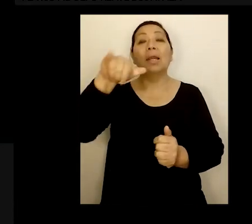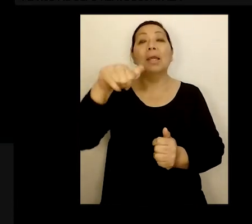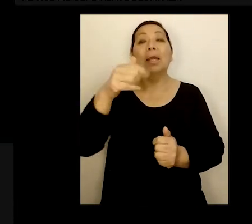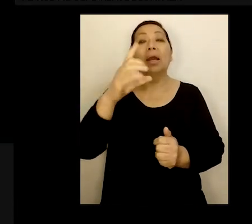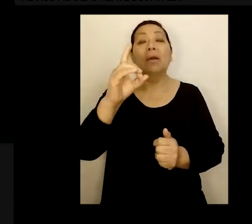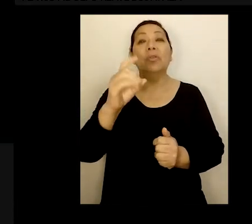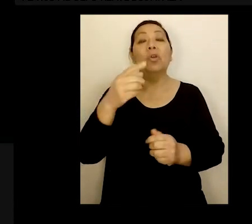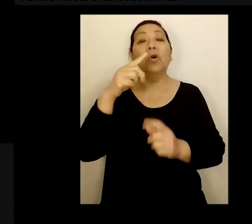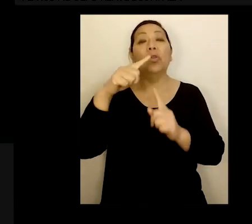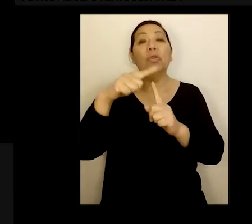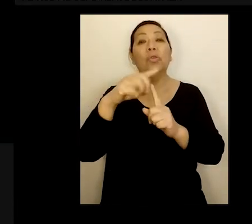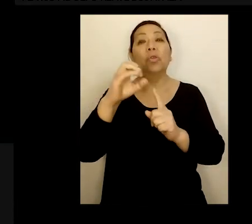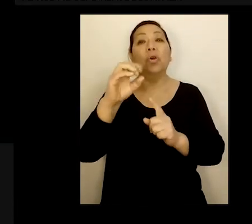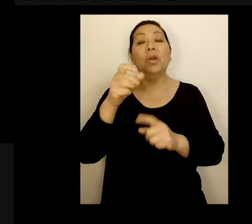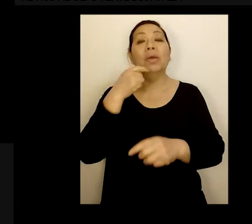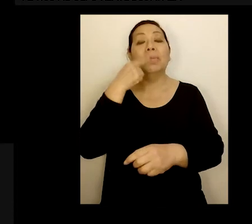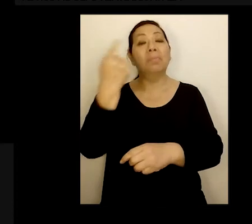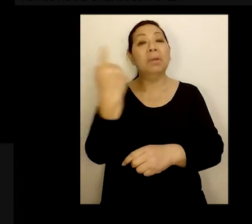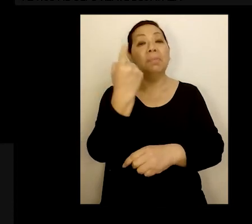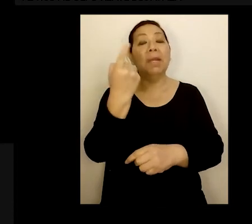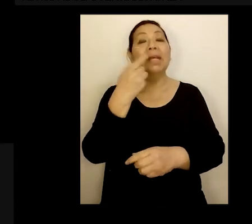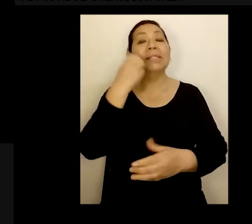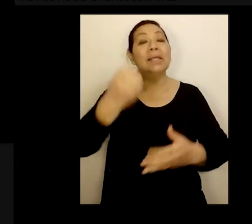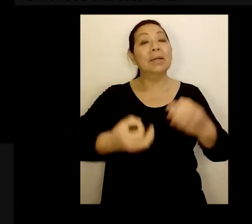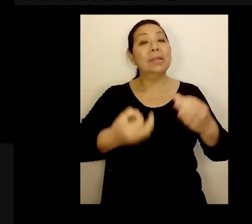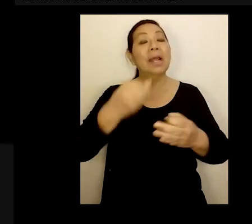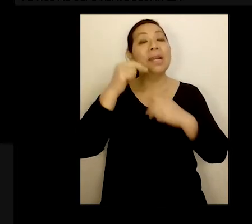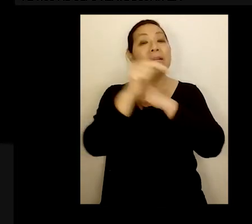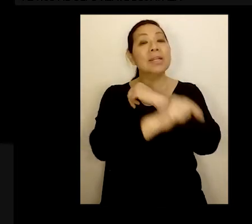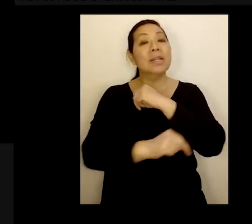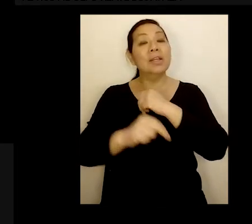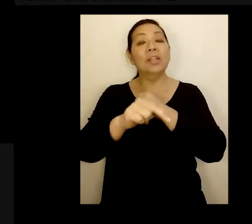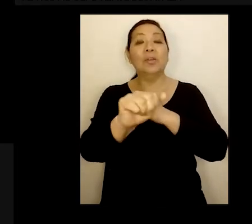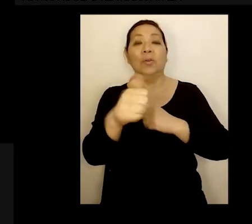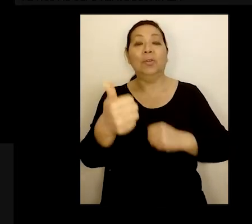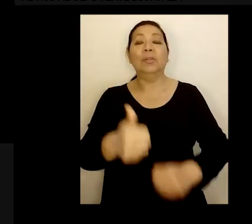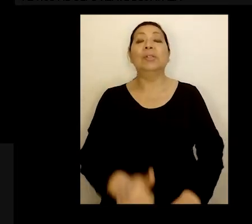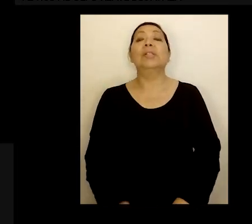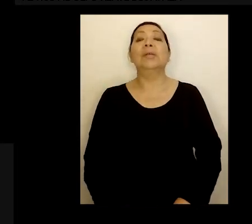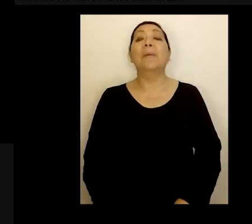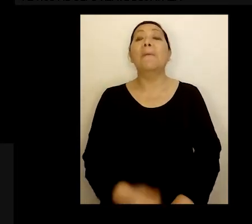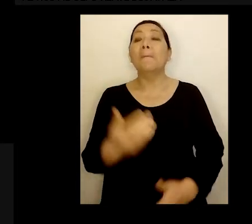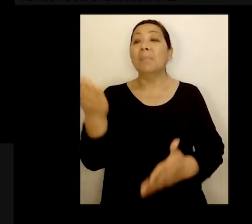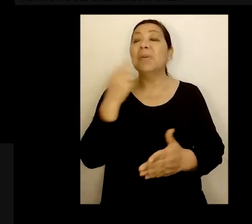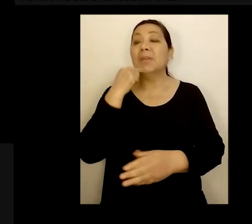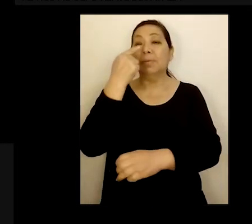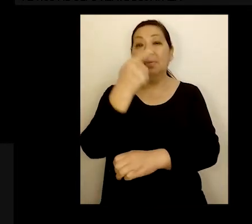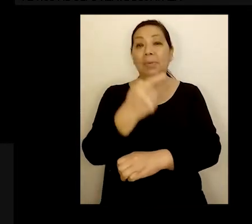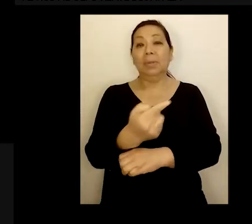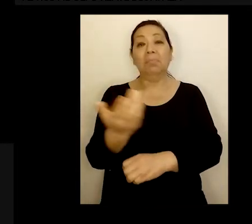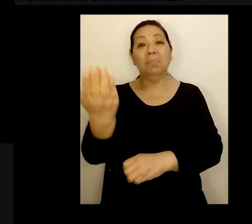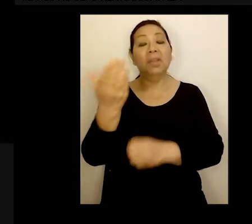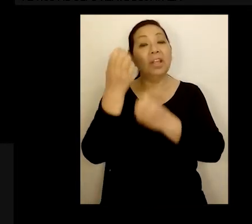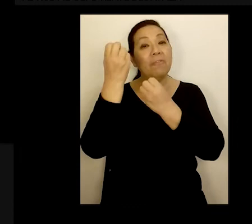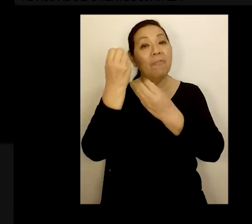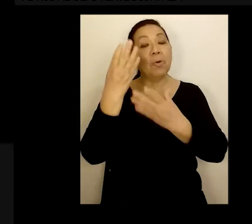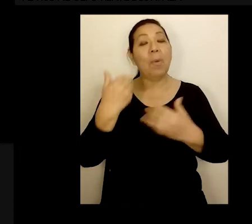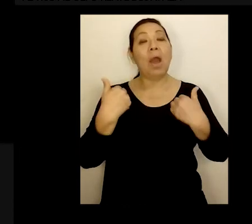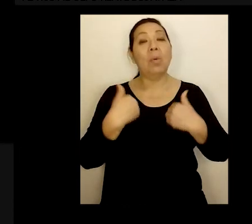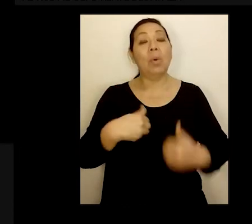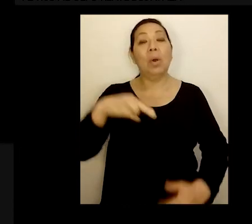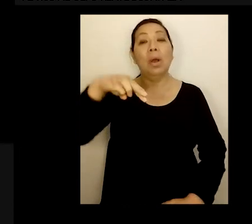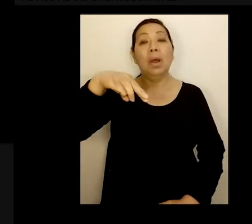Torreón Manrique contra el presidente de la primera sala penal de apelaciones nacional y otros. Por la parte demandada, ha solicitado informar la